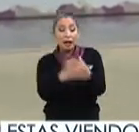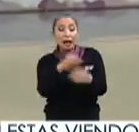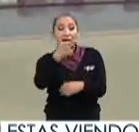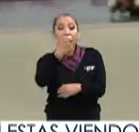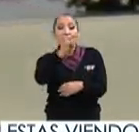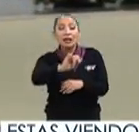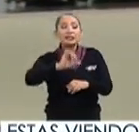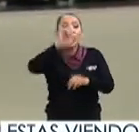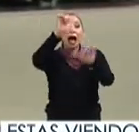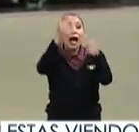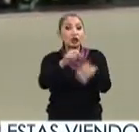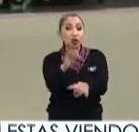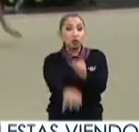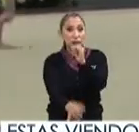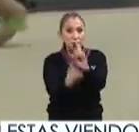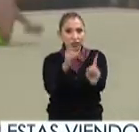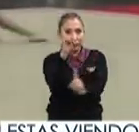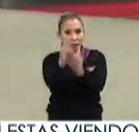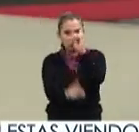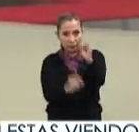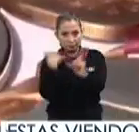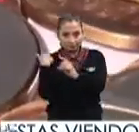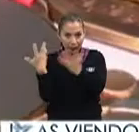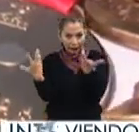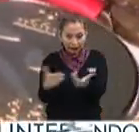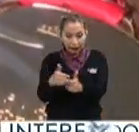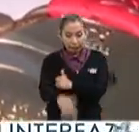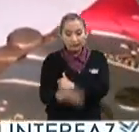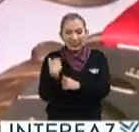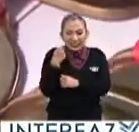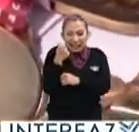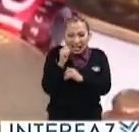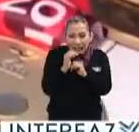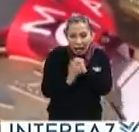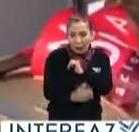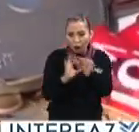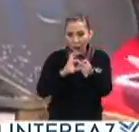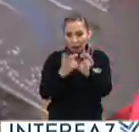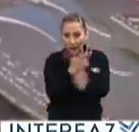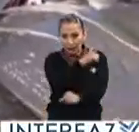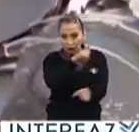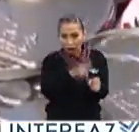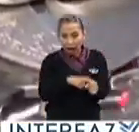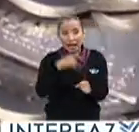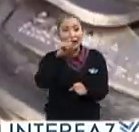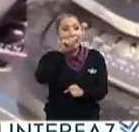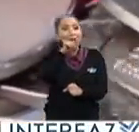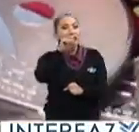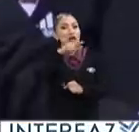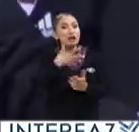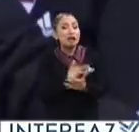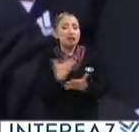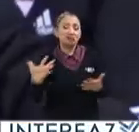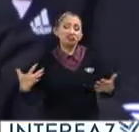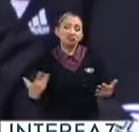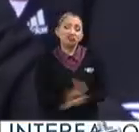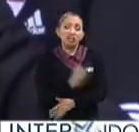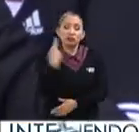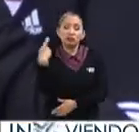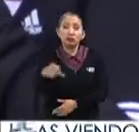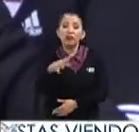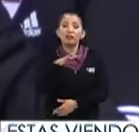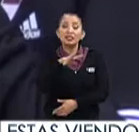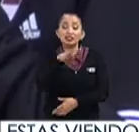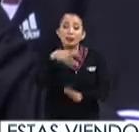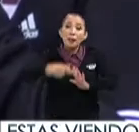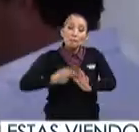gimnasia artística, último deporte por celebrarse. En la agonía de esta edición de la Olimpiada Nacional, Jalisco posee virtualmente su